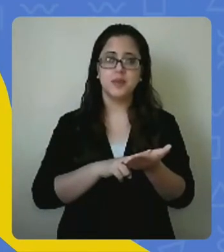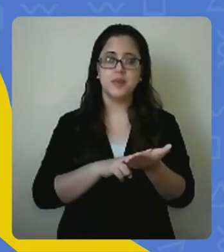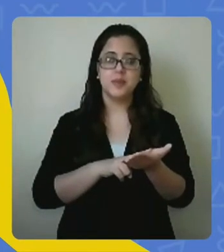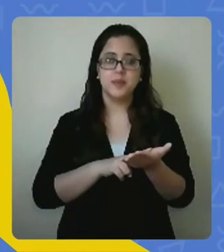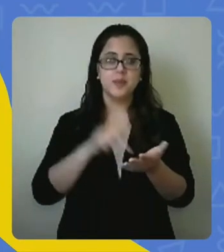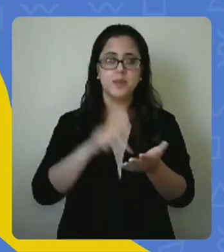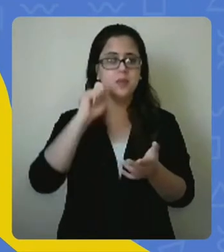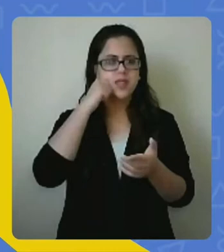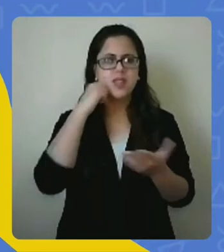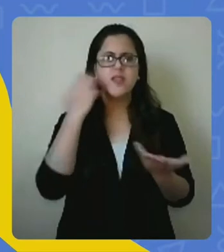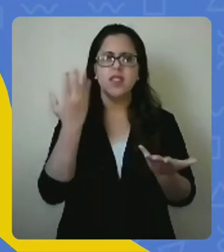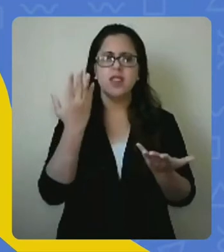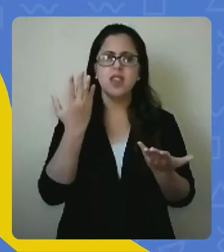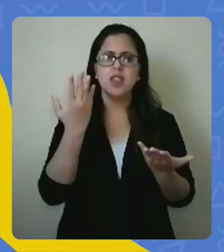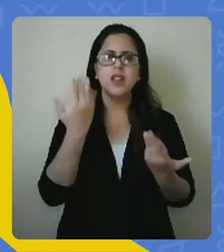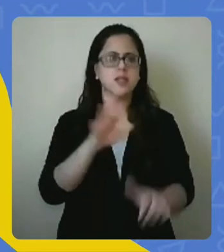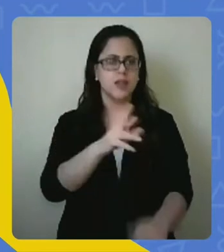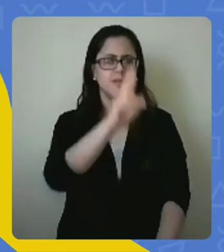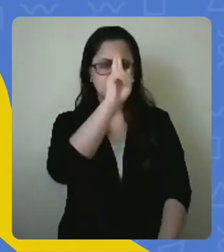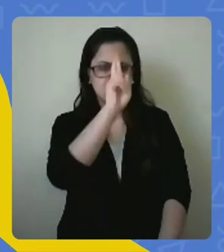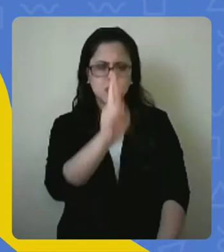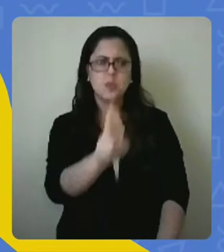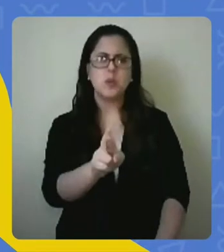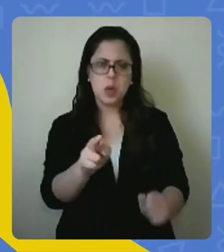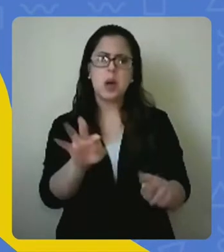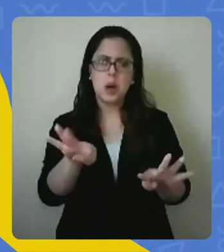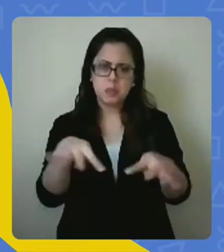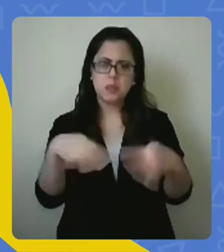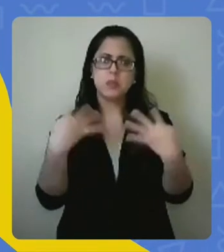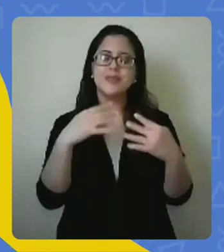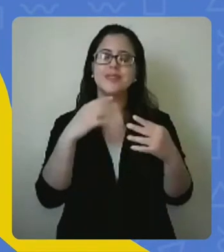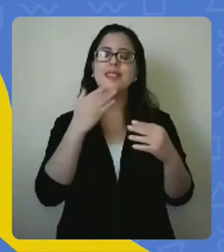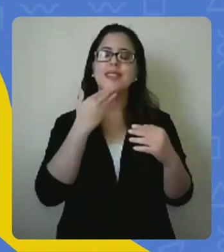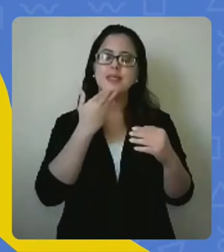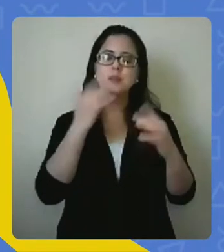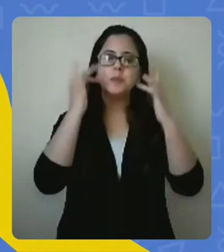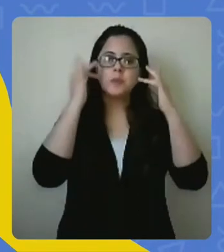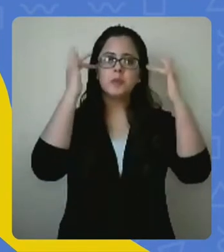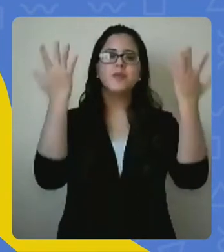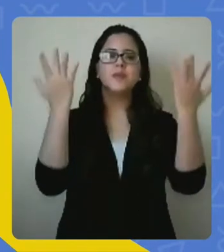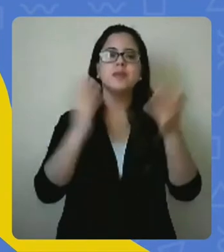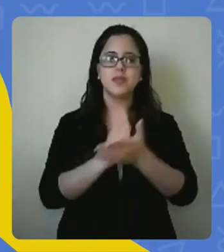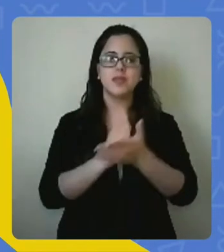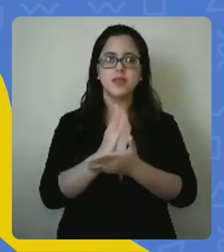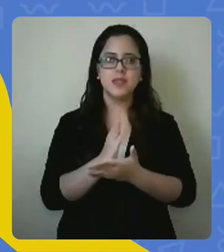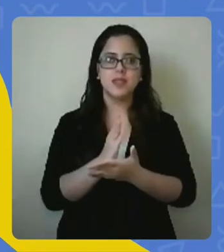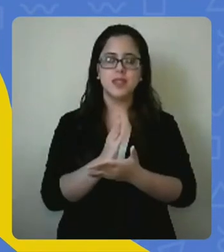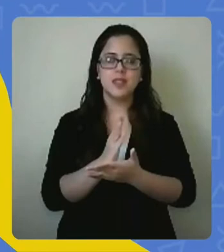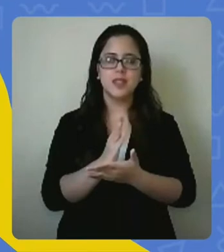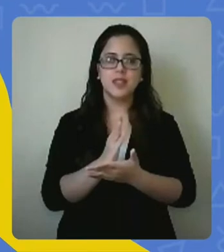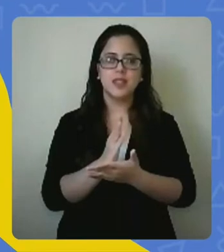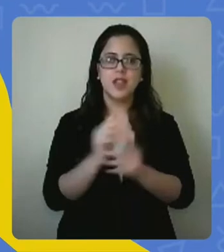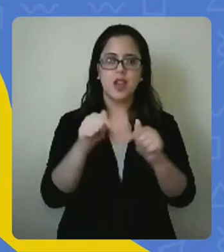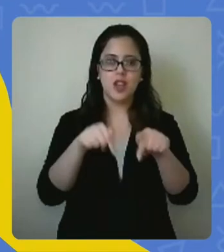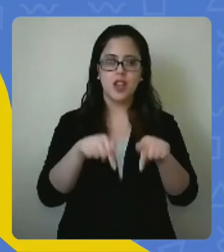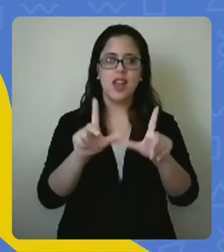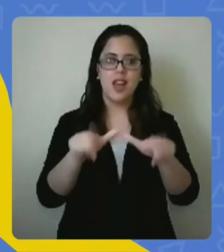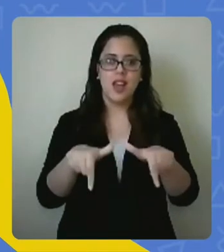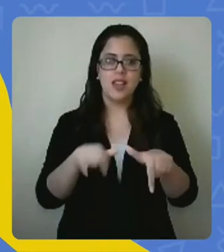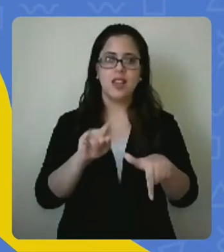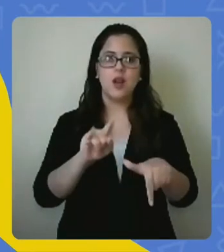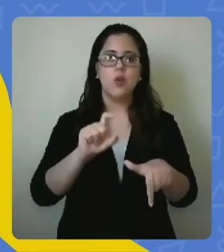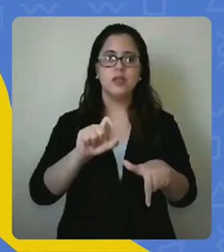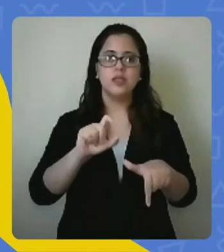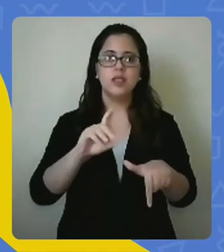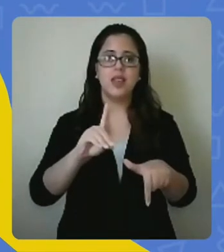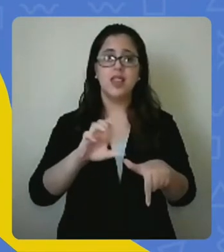un gran honor tenerlos acá y también estamos muy contentos por estar empezando con esta área en CDT, en la cual